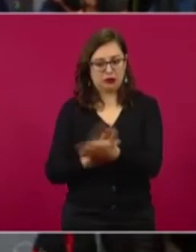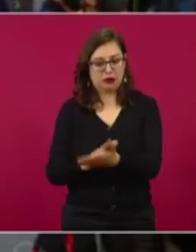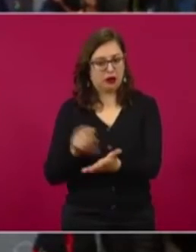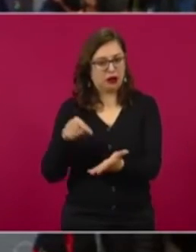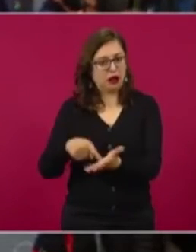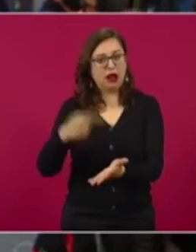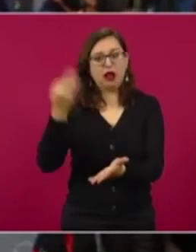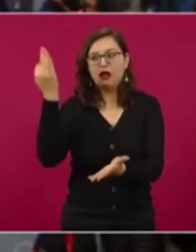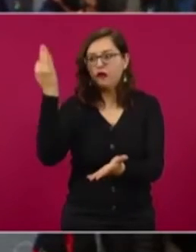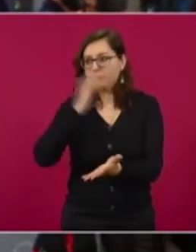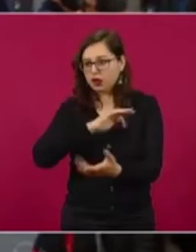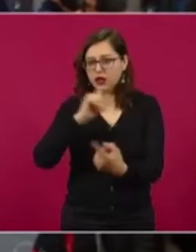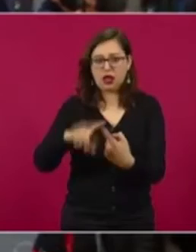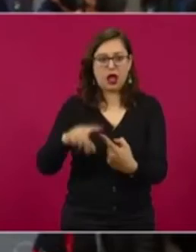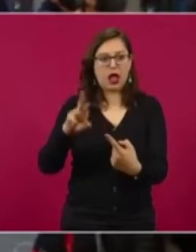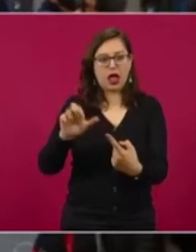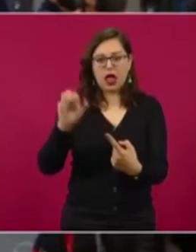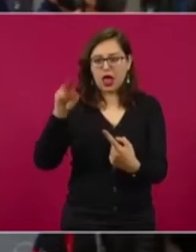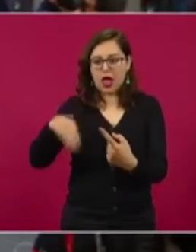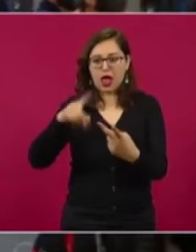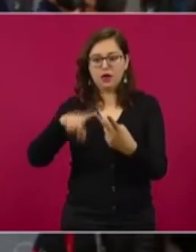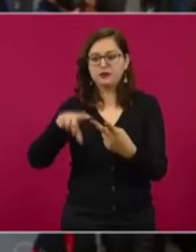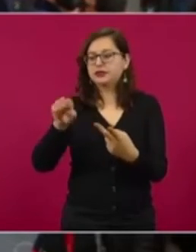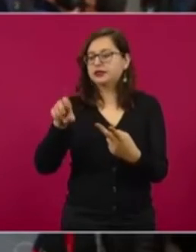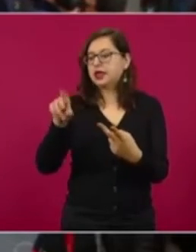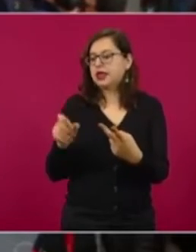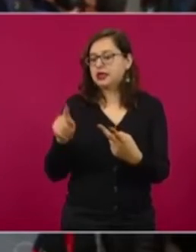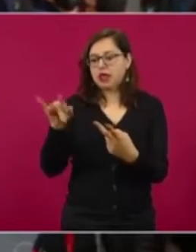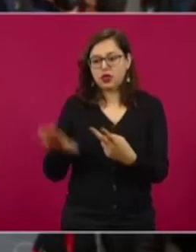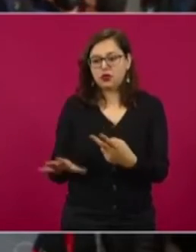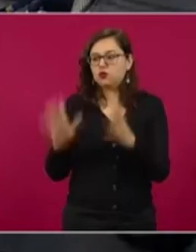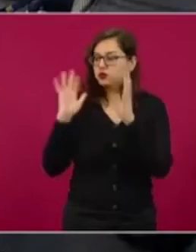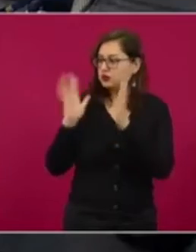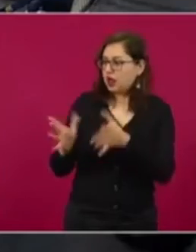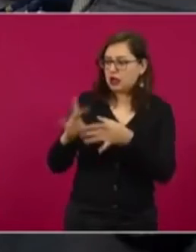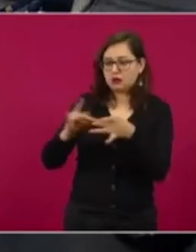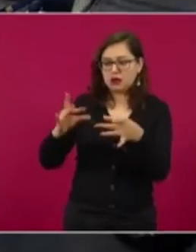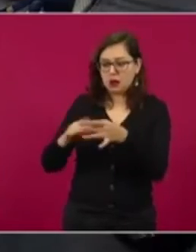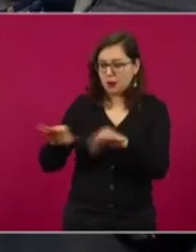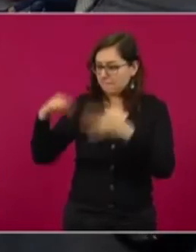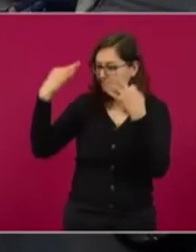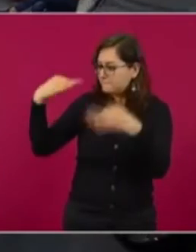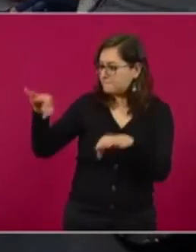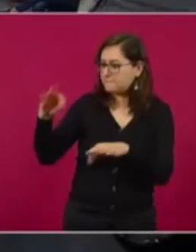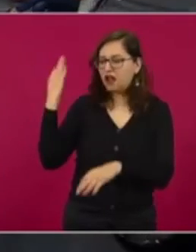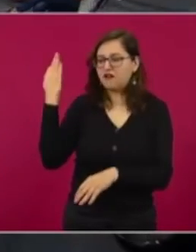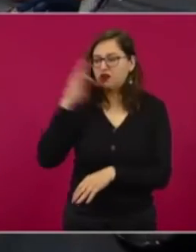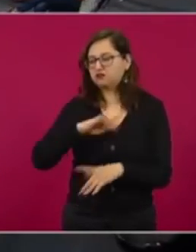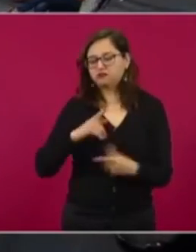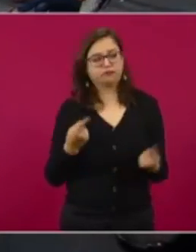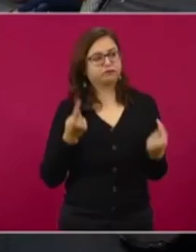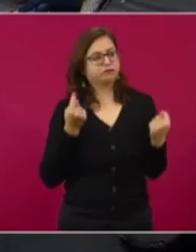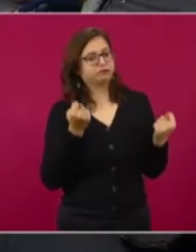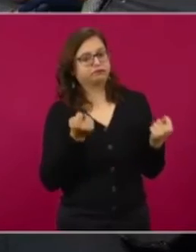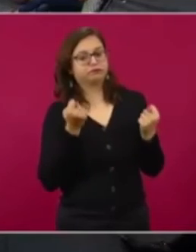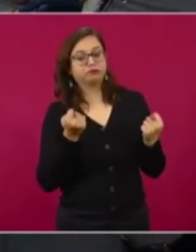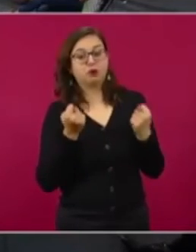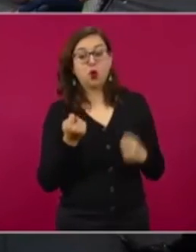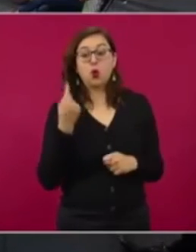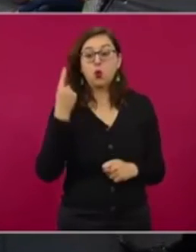ya dijo Sedatu, ya dijo que es completamente falso ese papel, pero hay una